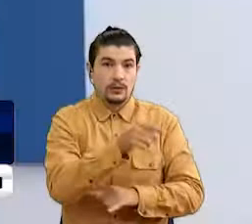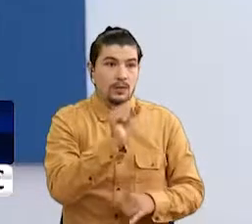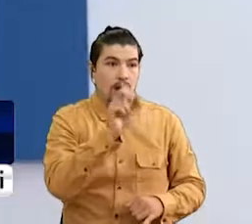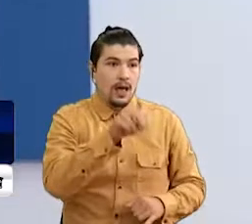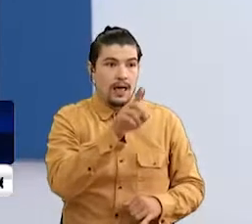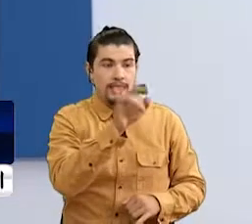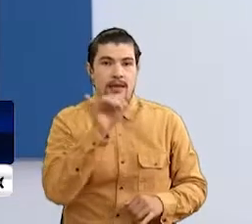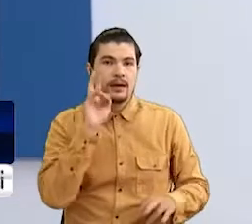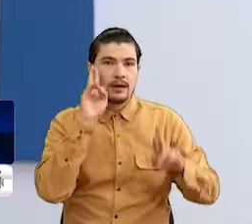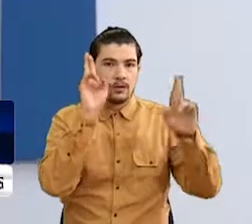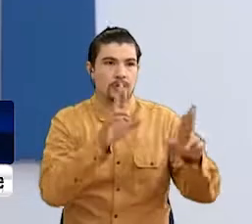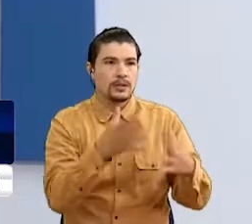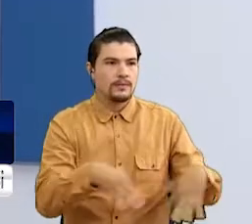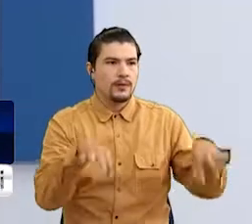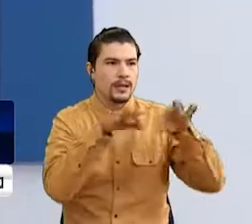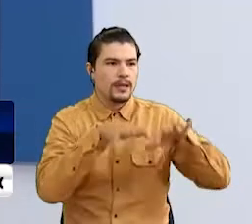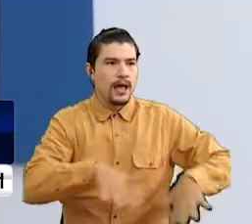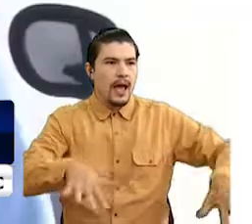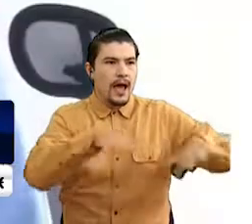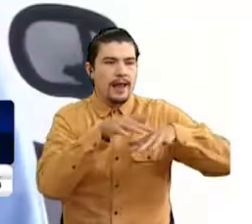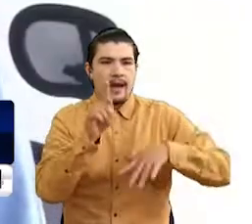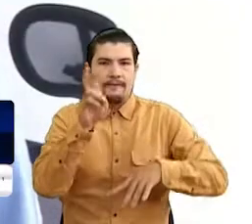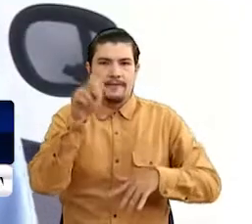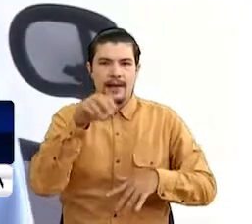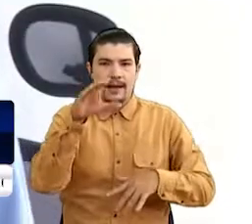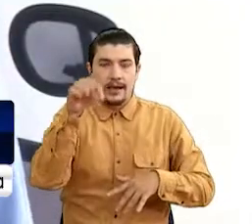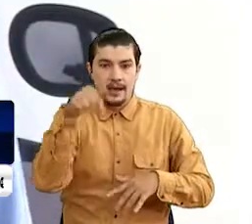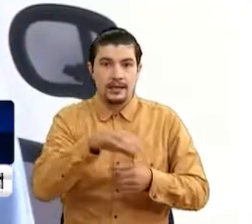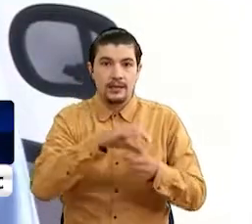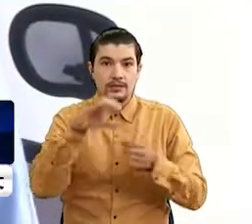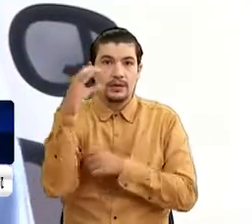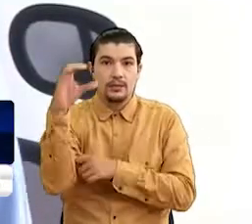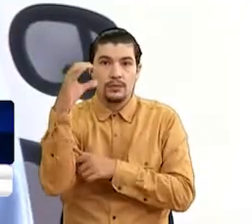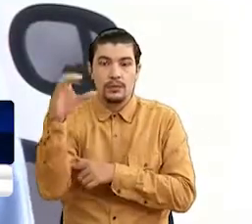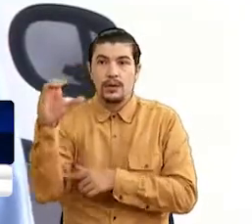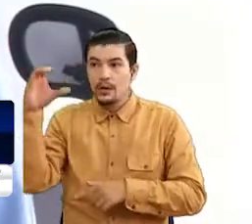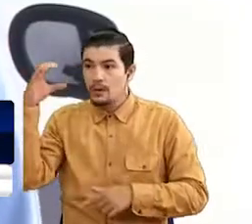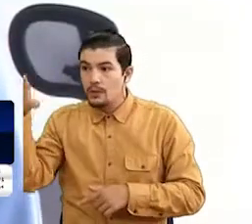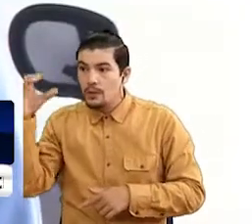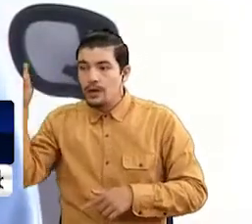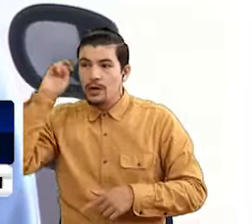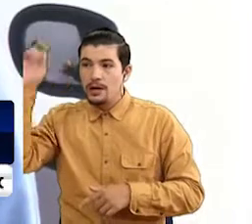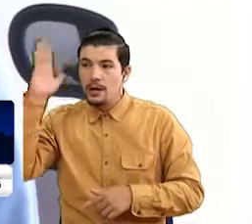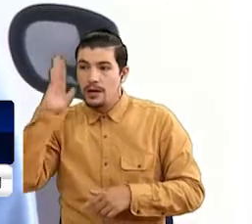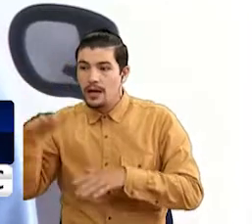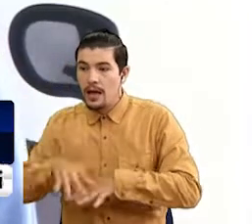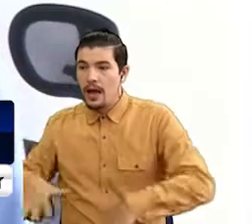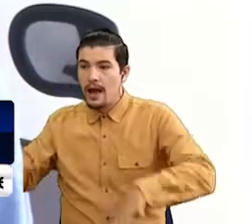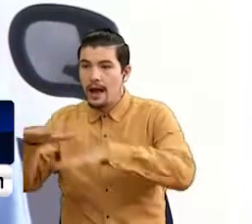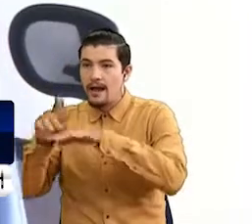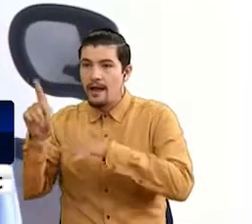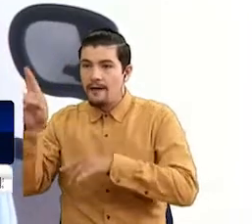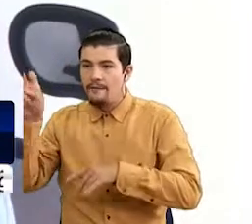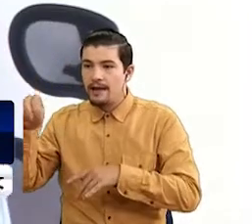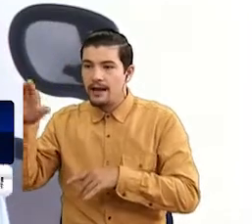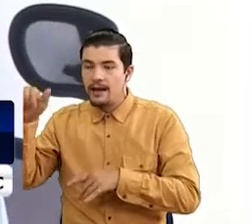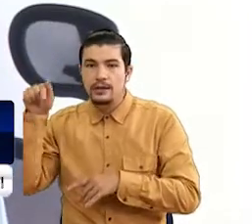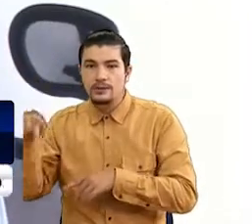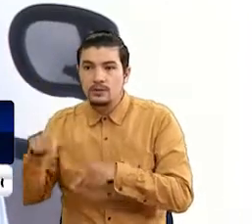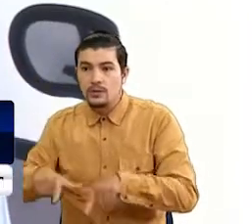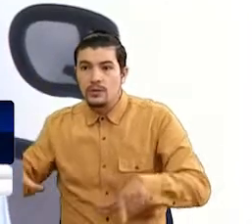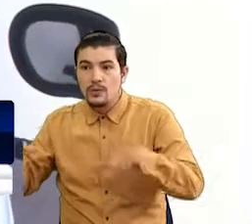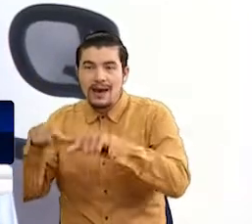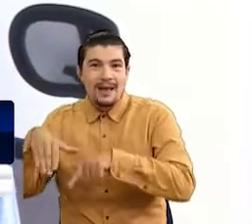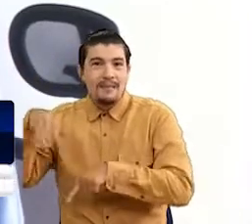la importancia de la zona franca para Cúcuta. Para Cúcuta y Norte de Santander, las zonas francas deberían ser uno de los caminos